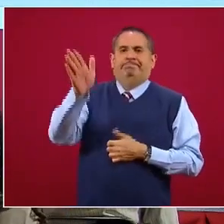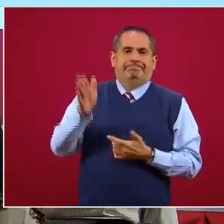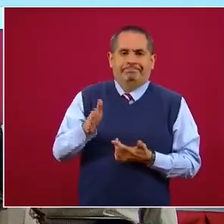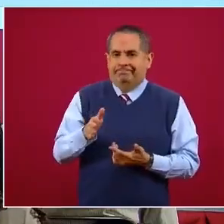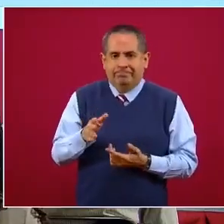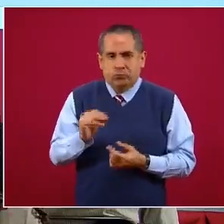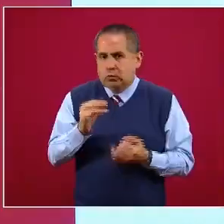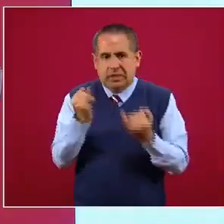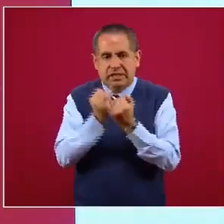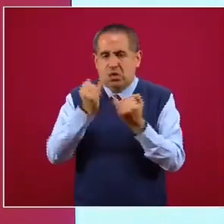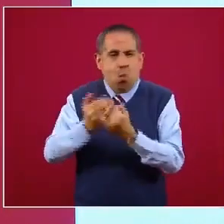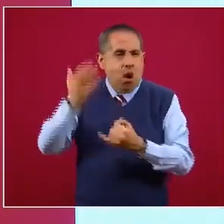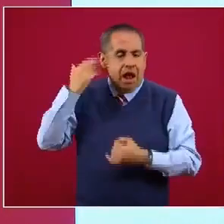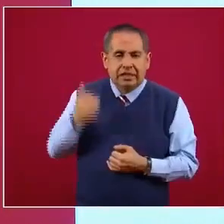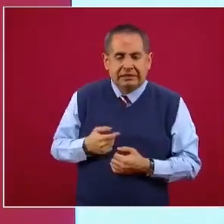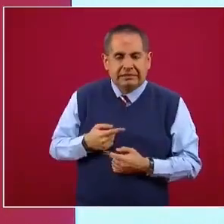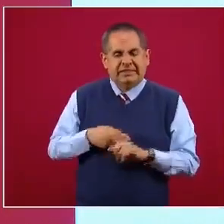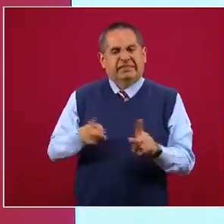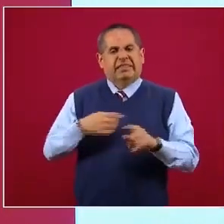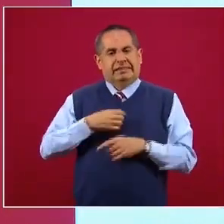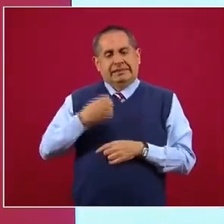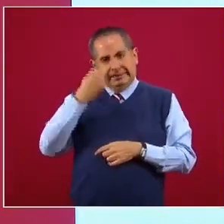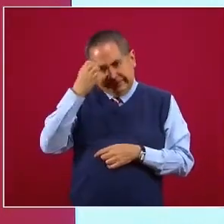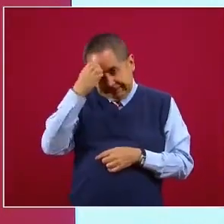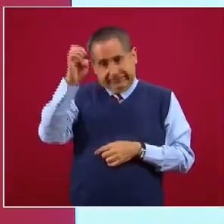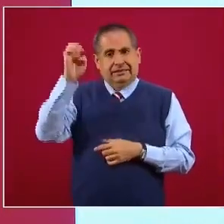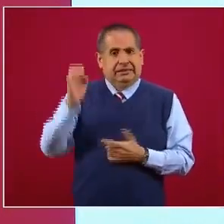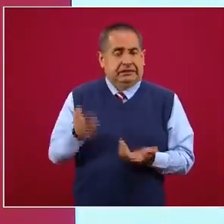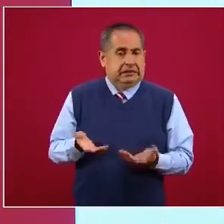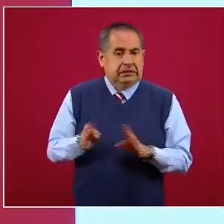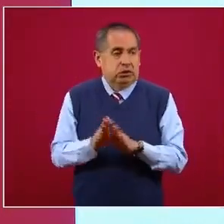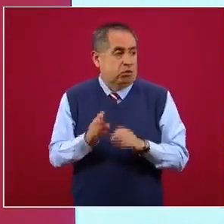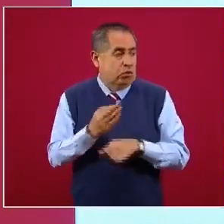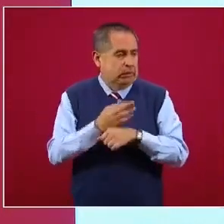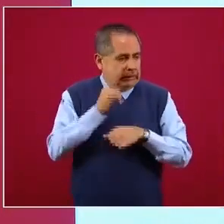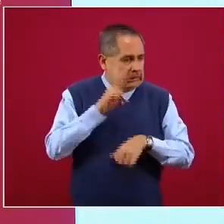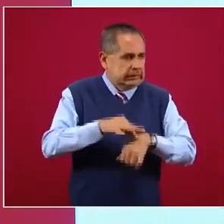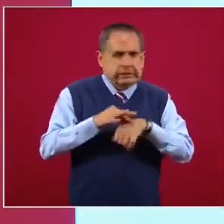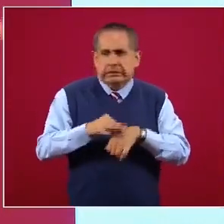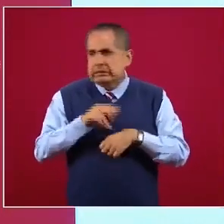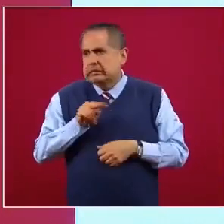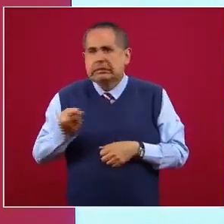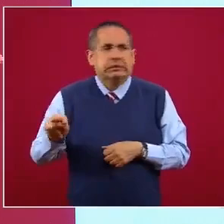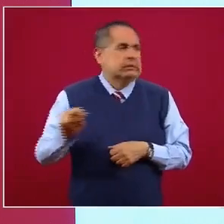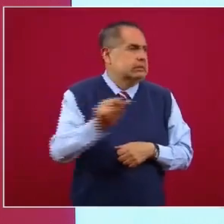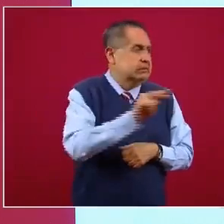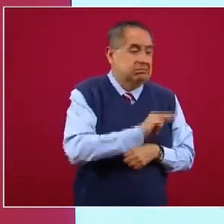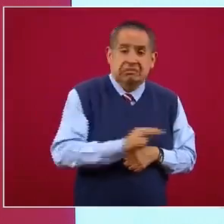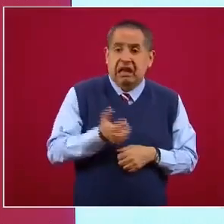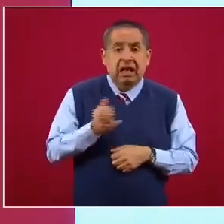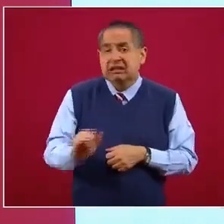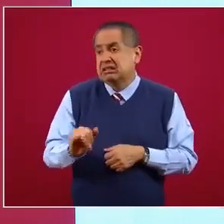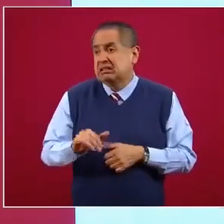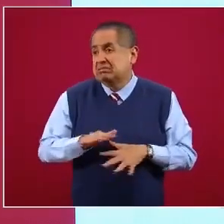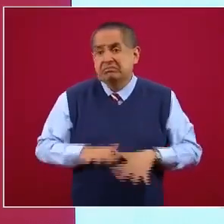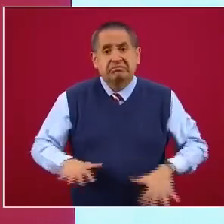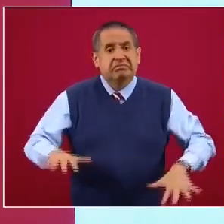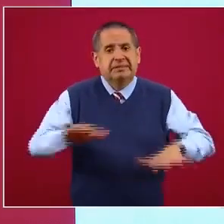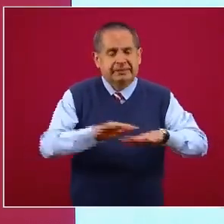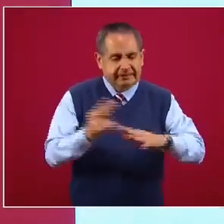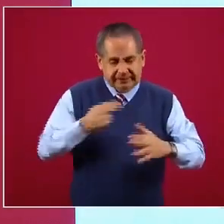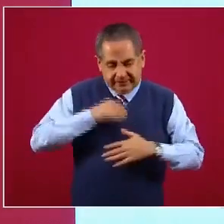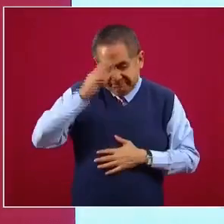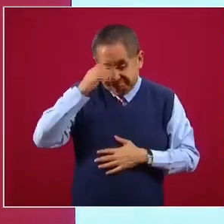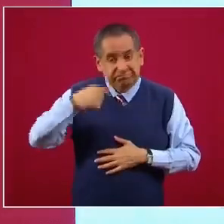pero que su prolongada presencia en nuestra comunidad, en nuestra humanidad, requiere que